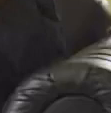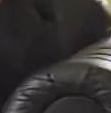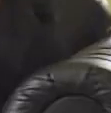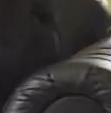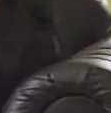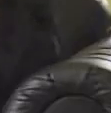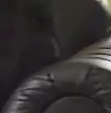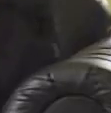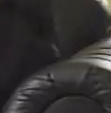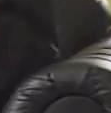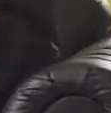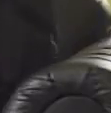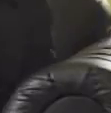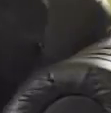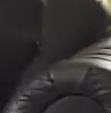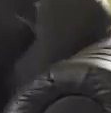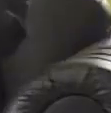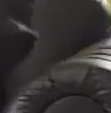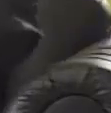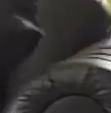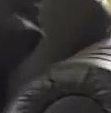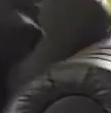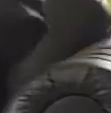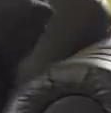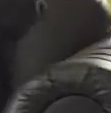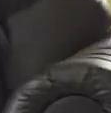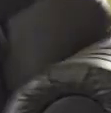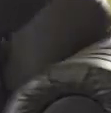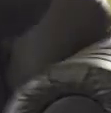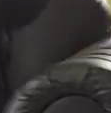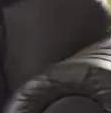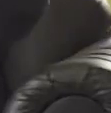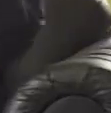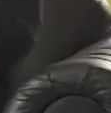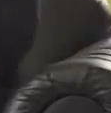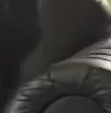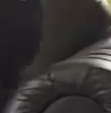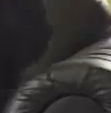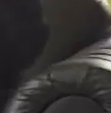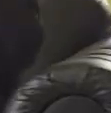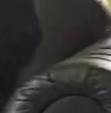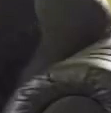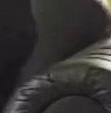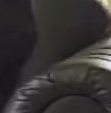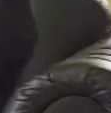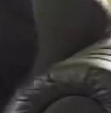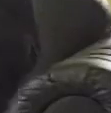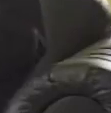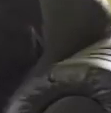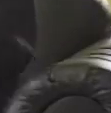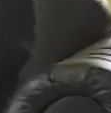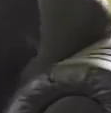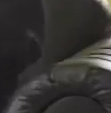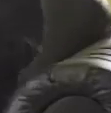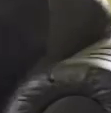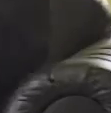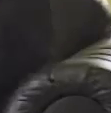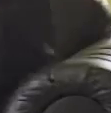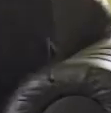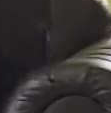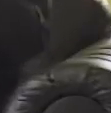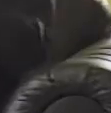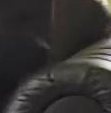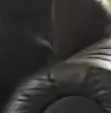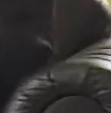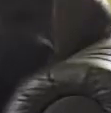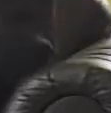Y encontré a Sorwa. Me interesó, quise participar y empecé a aprender la lengua de señas. Aprendí muchas cosas